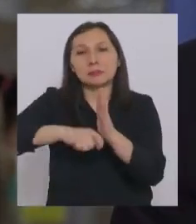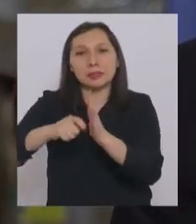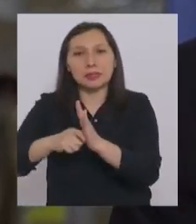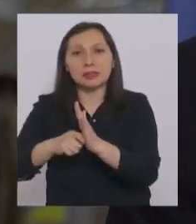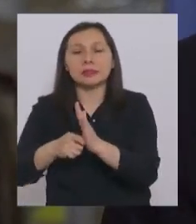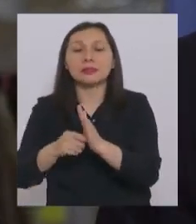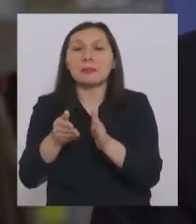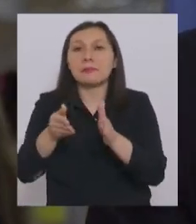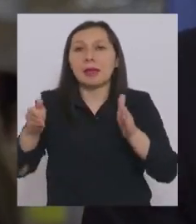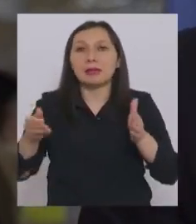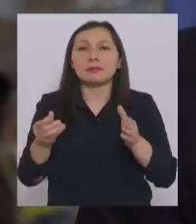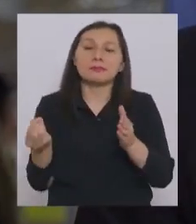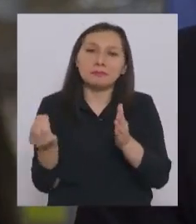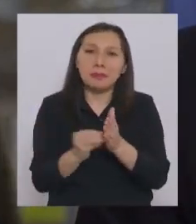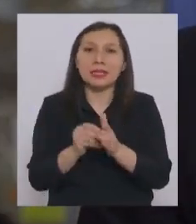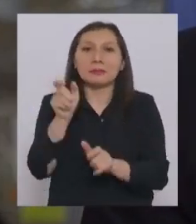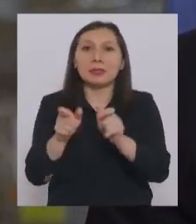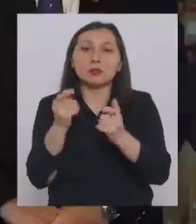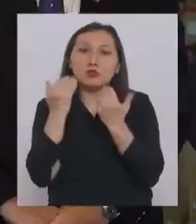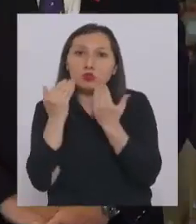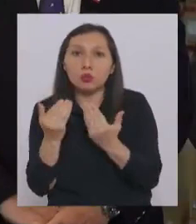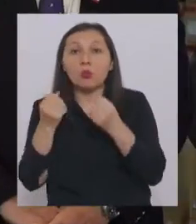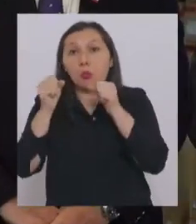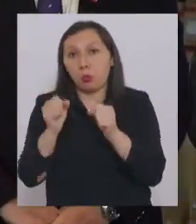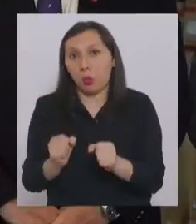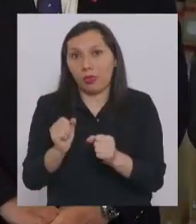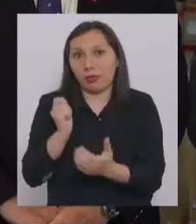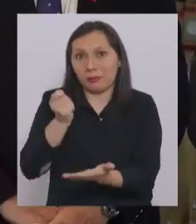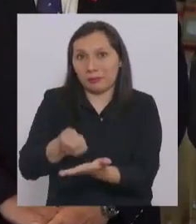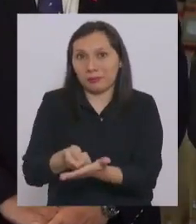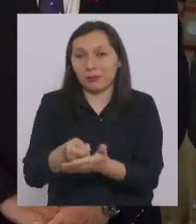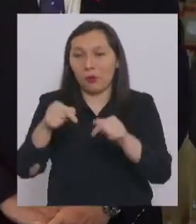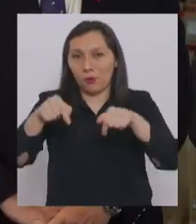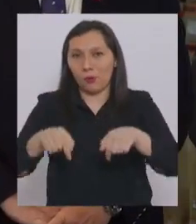para aumentar el número de beneficiarios. Hoy